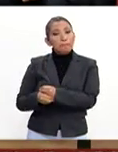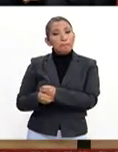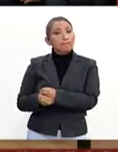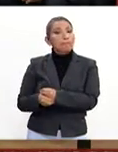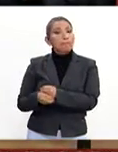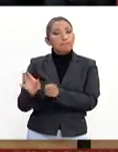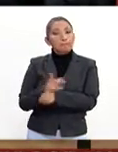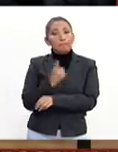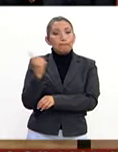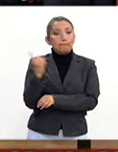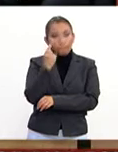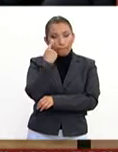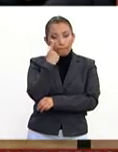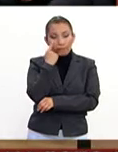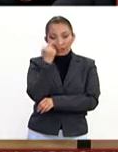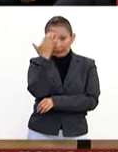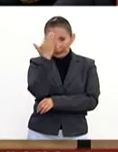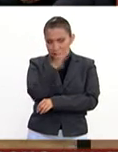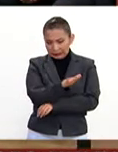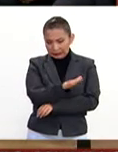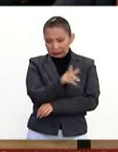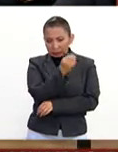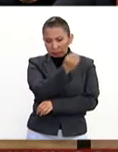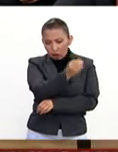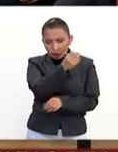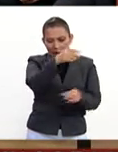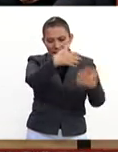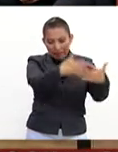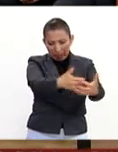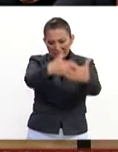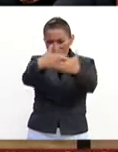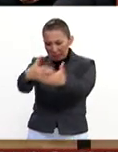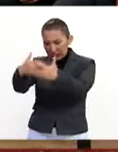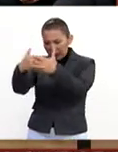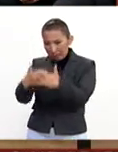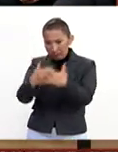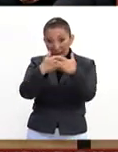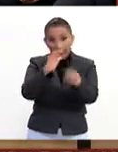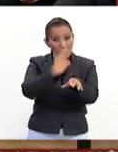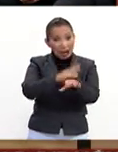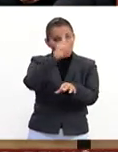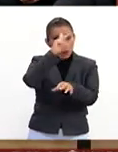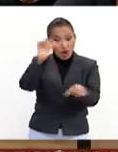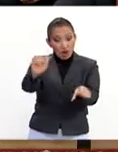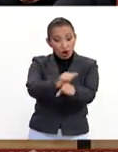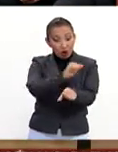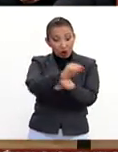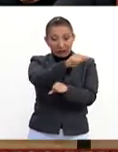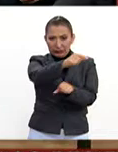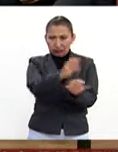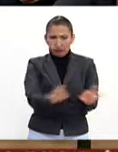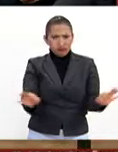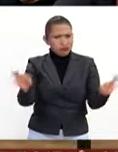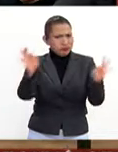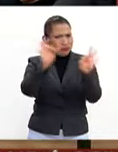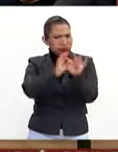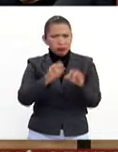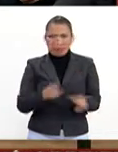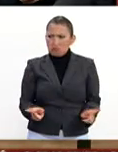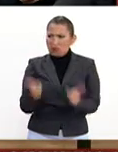qué? Porque, como saben, muchas firmas, especialmente en la industria automotriz, que es una de las más importantes a nivel